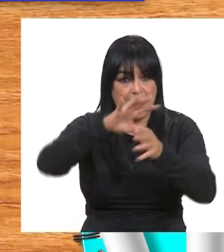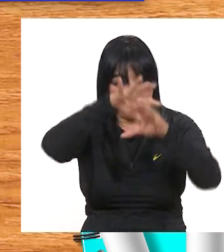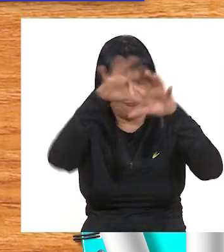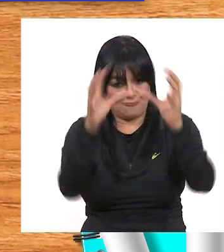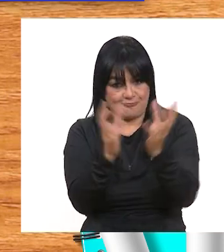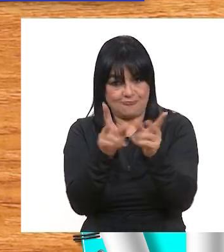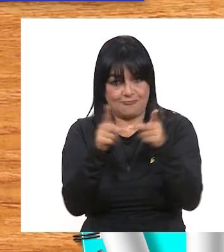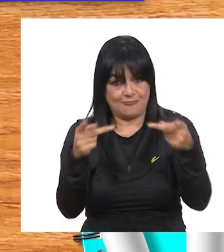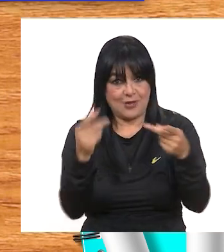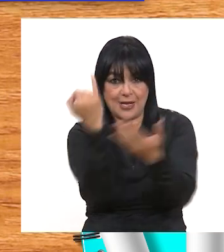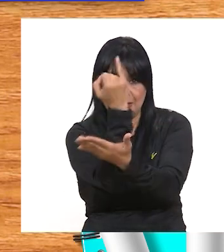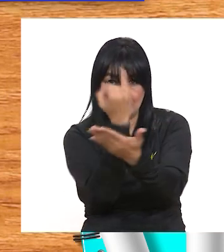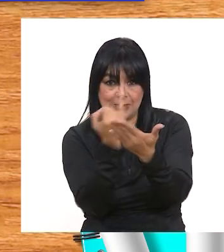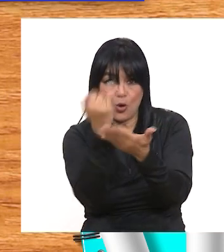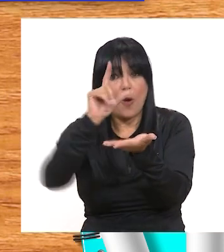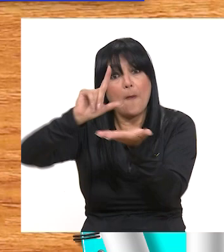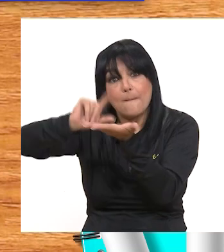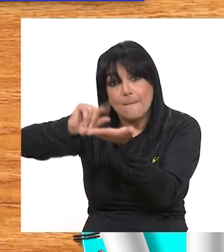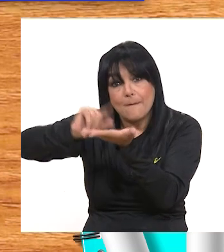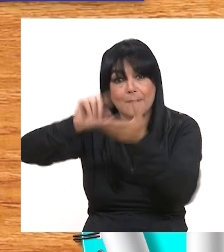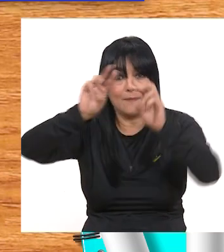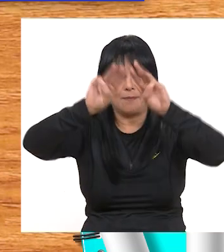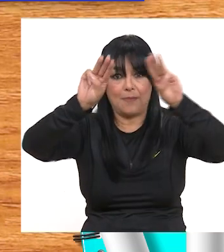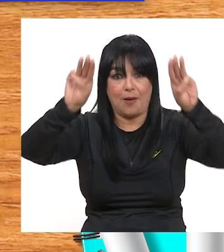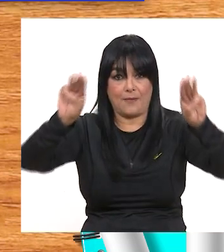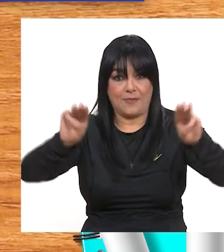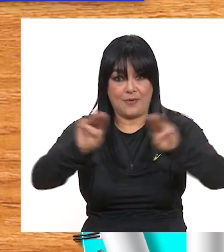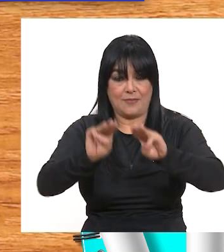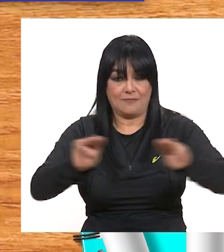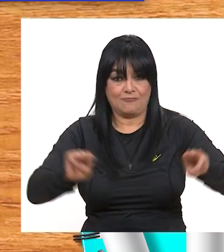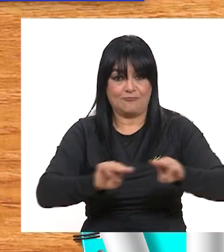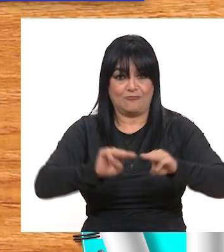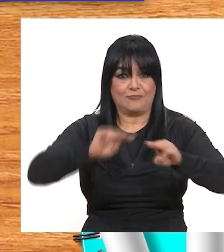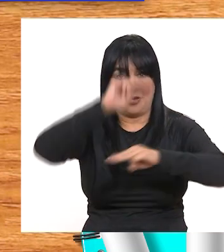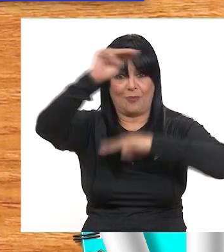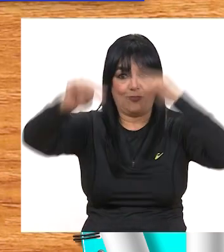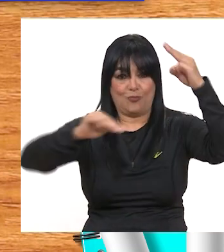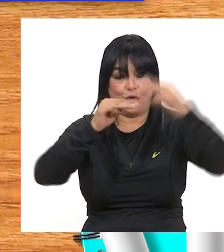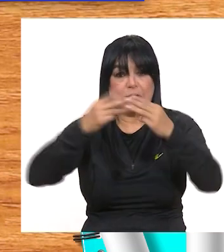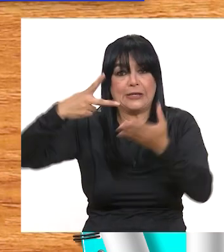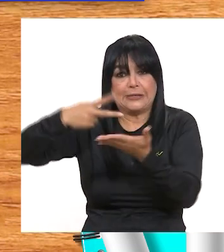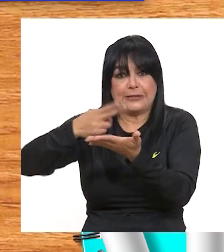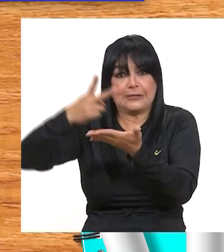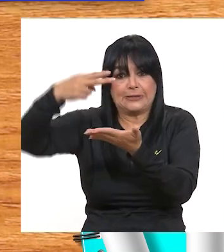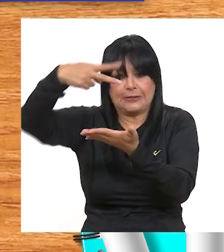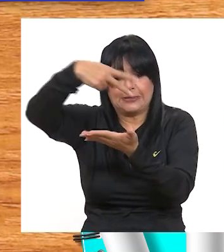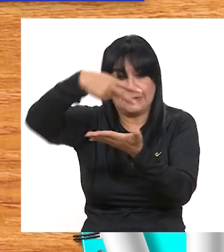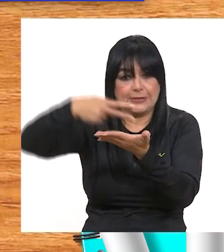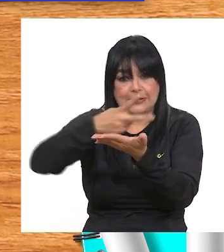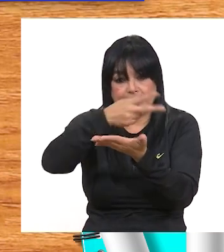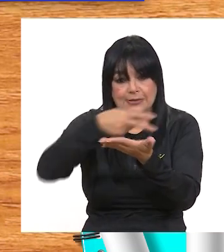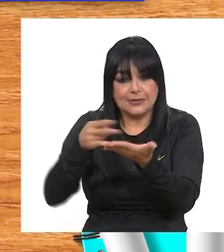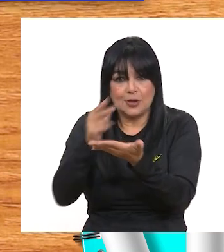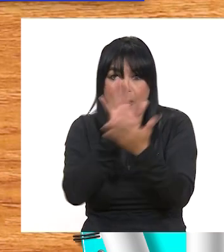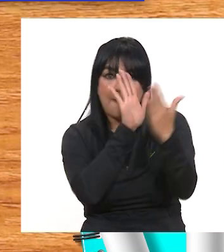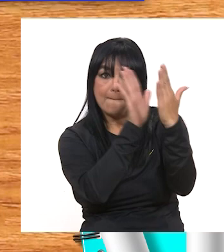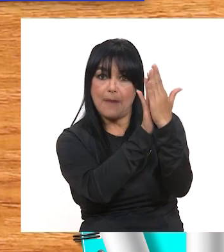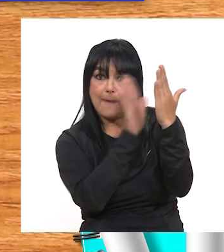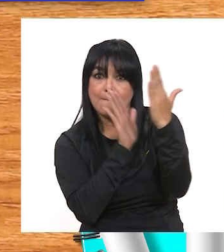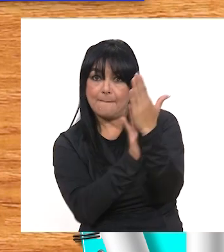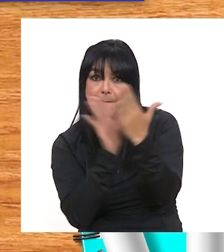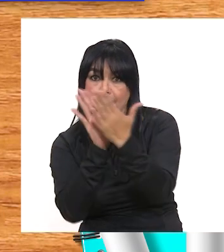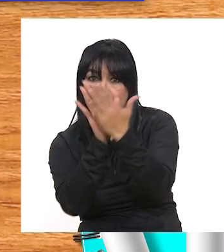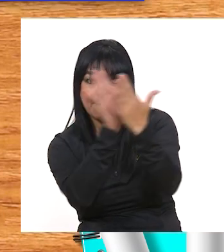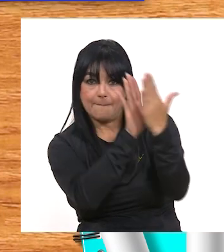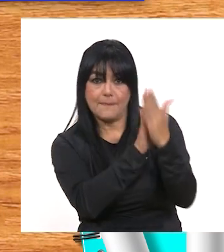papel. Dibuja o imprime el mapa mundi. Corta cada continente y colócalo